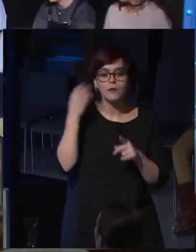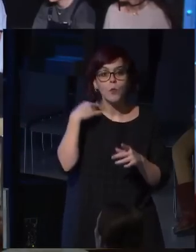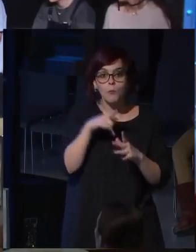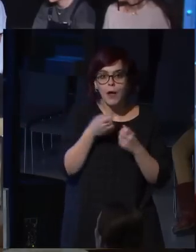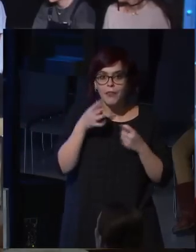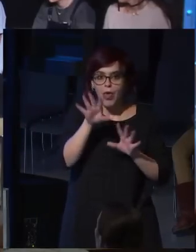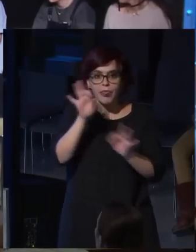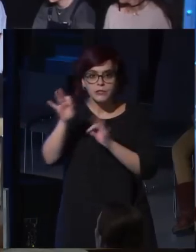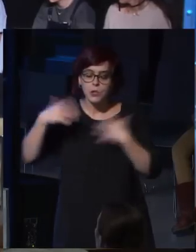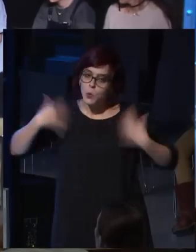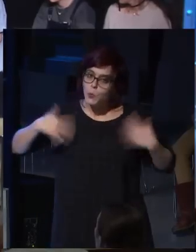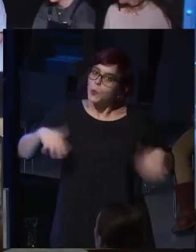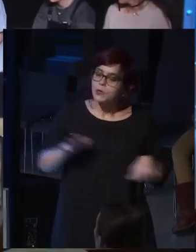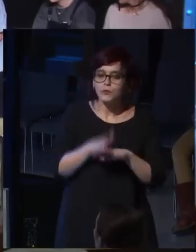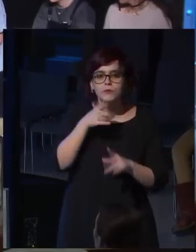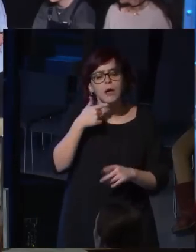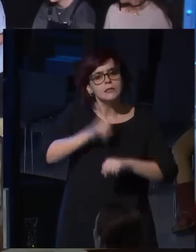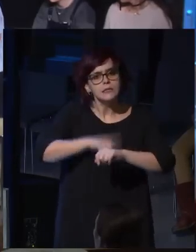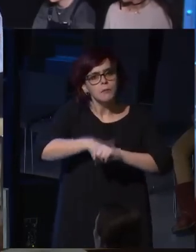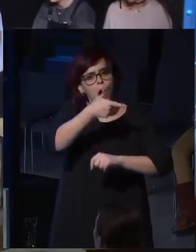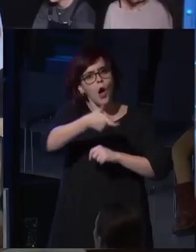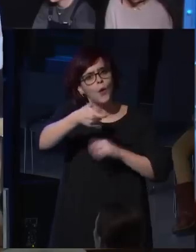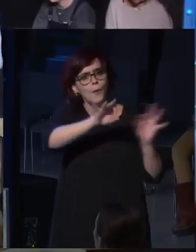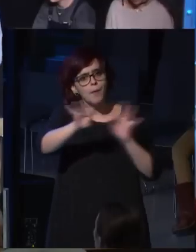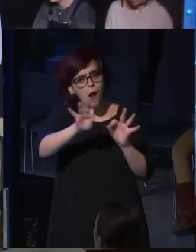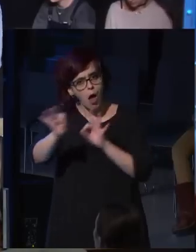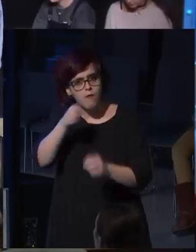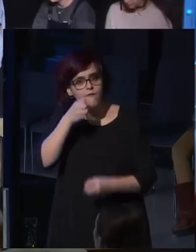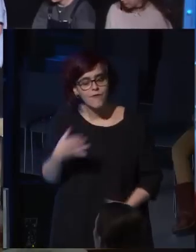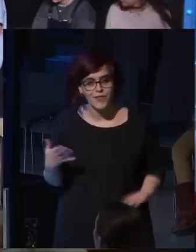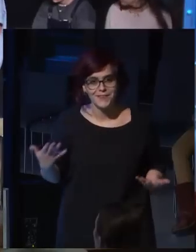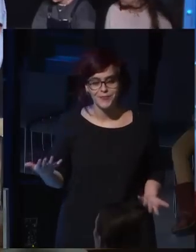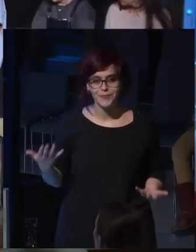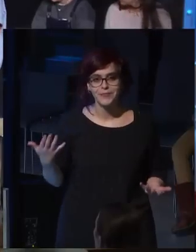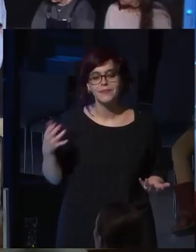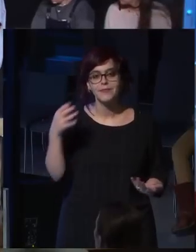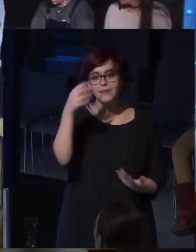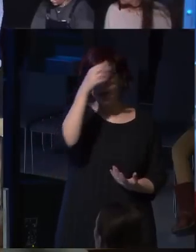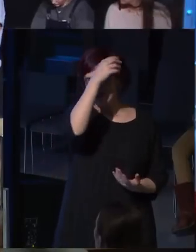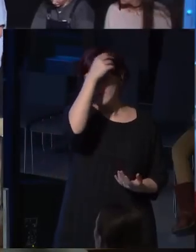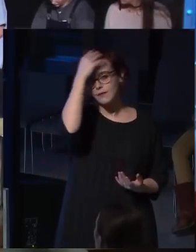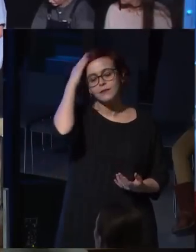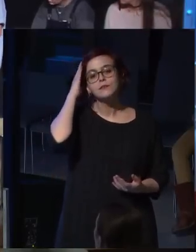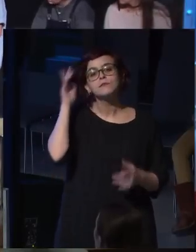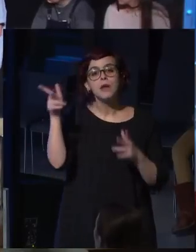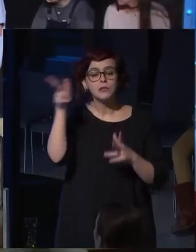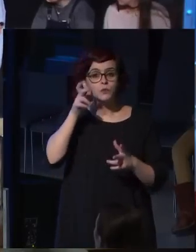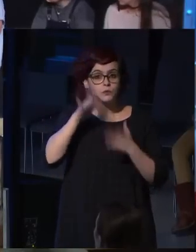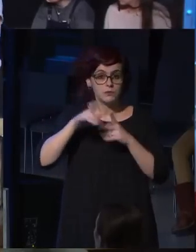que, joder, se han tomado y su tiempo en tomar. Entonces, hemos escuchado